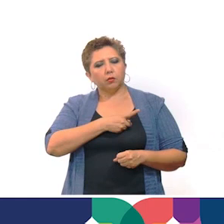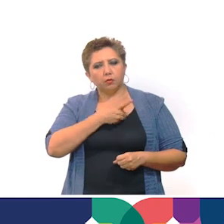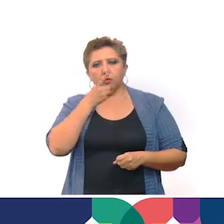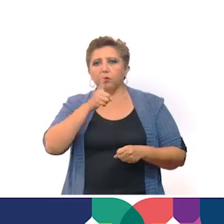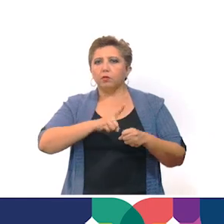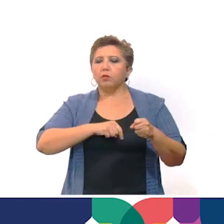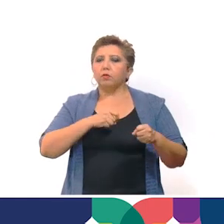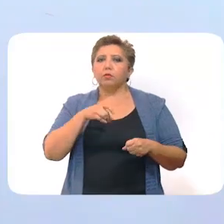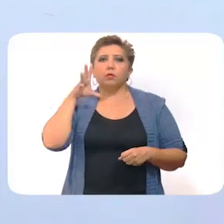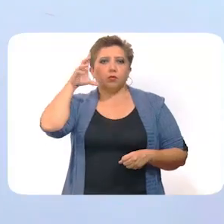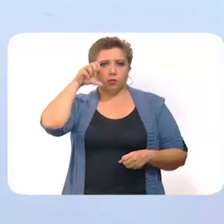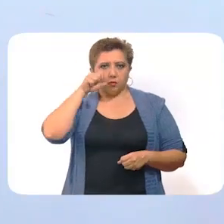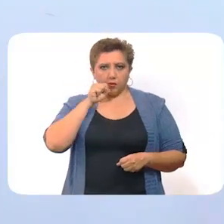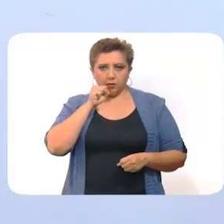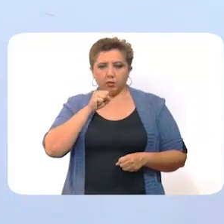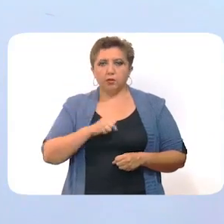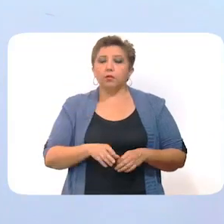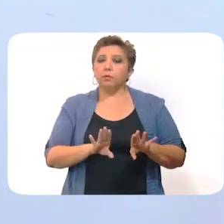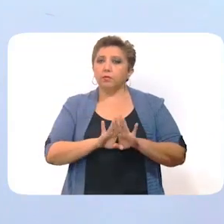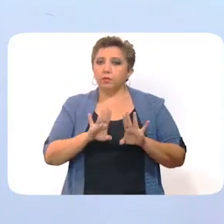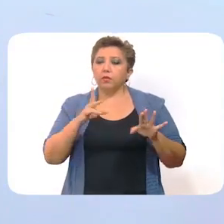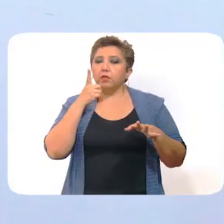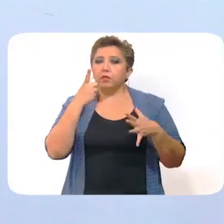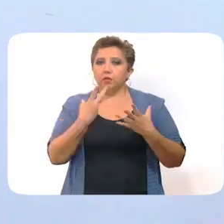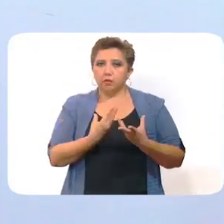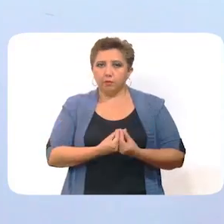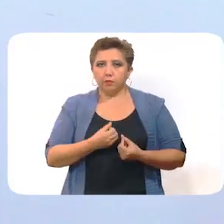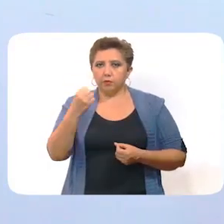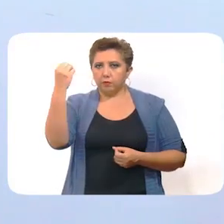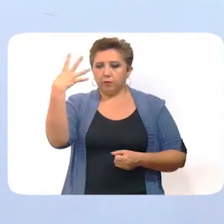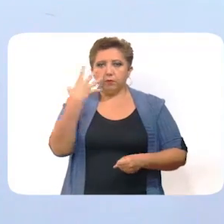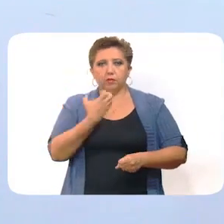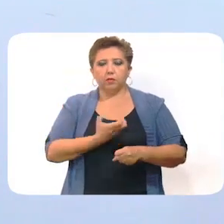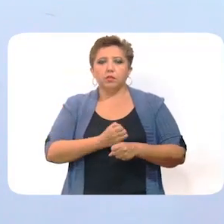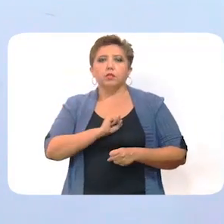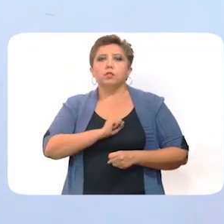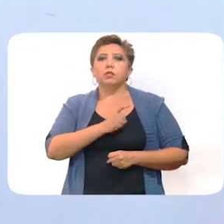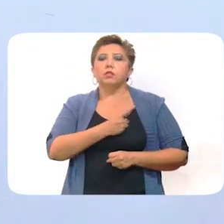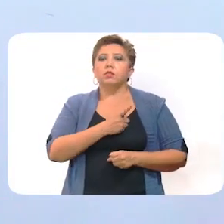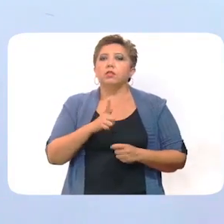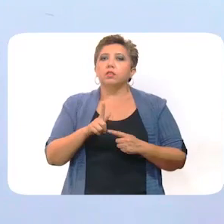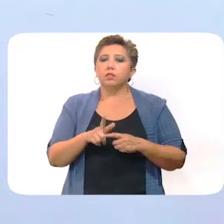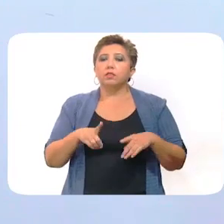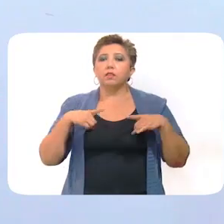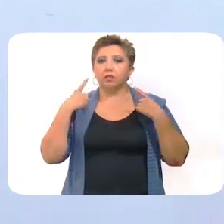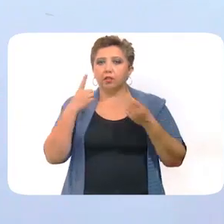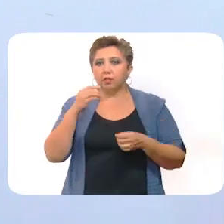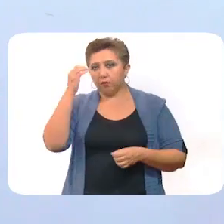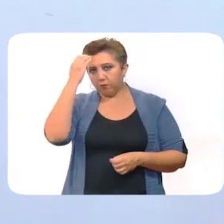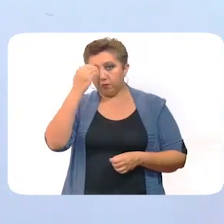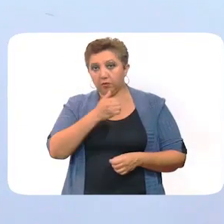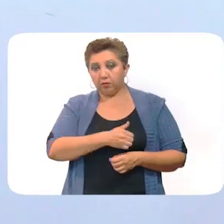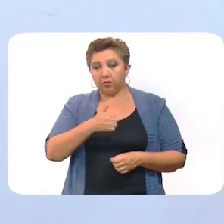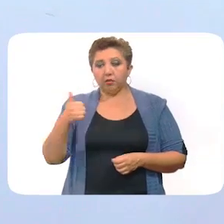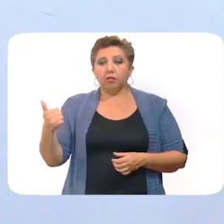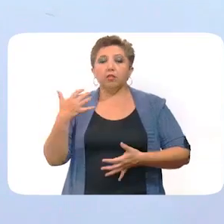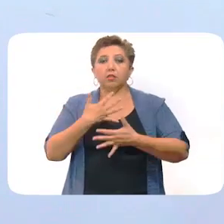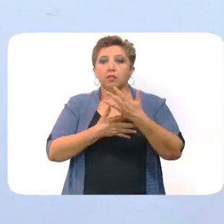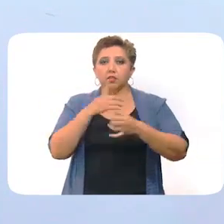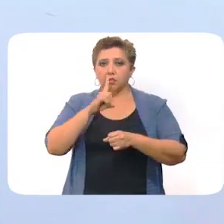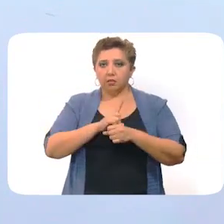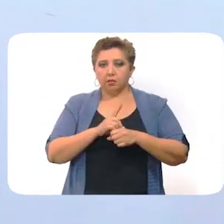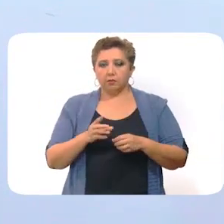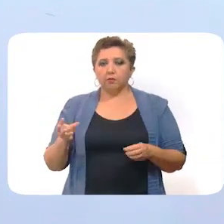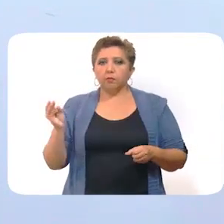marcan color naranja. Como hemos informado, el semáforo estatal de salud se va a dar a conocer cada 15 días con la finalidad de homologar